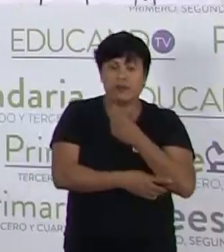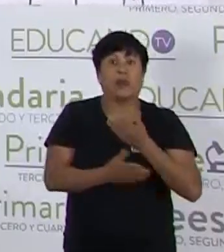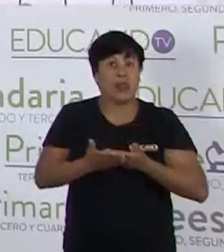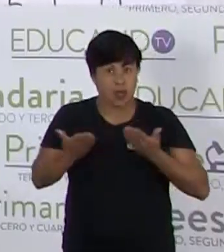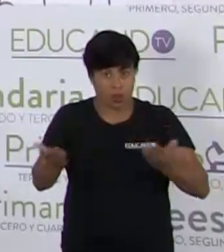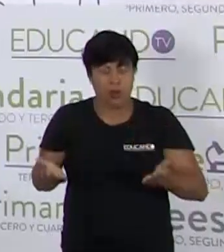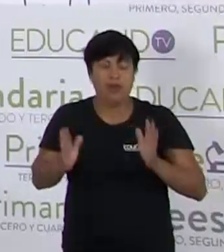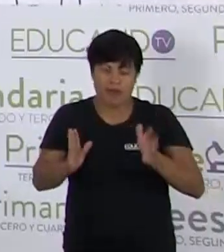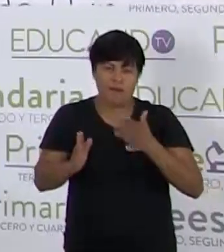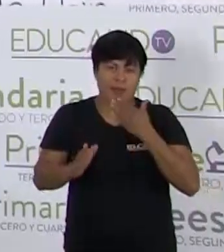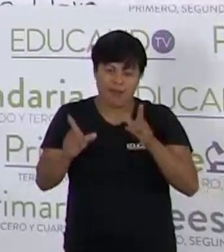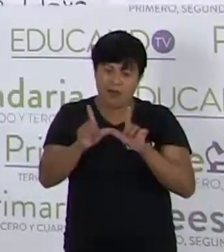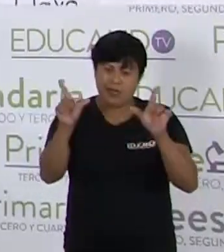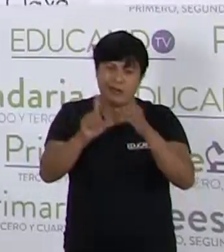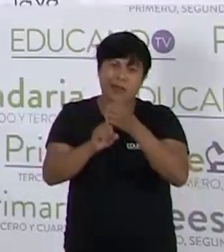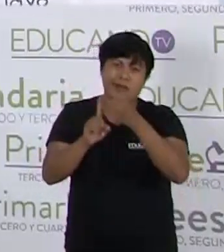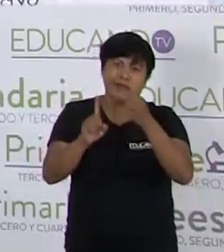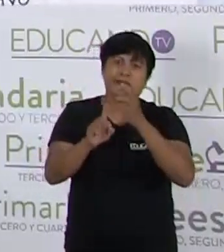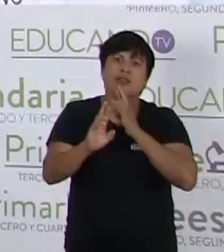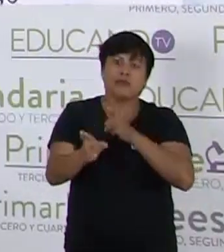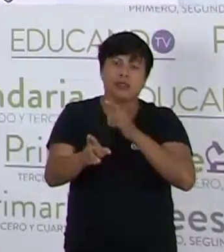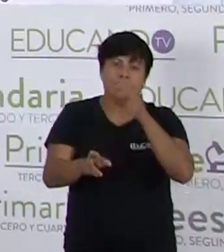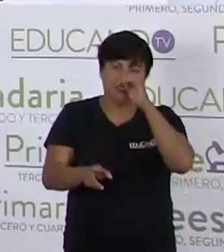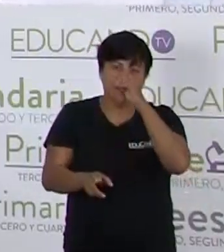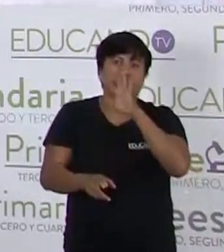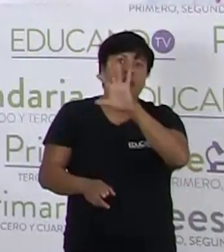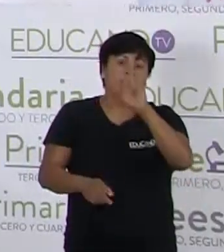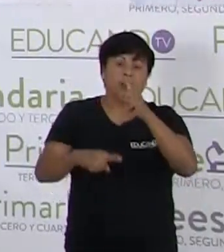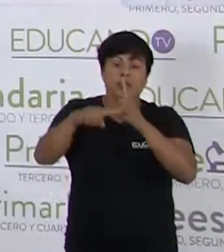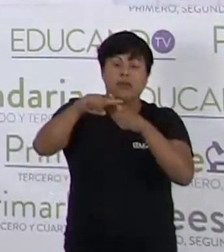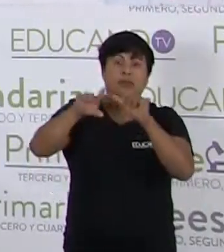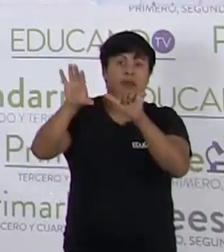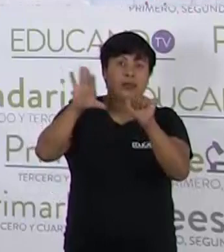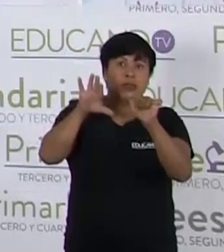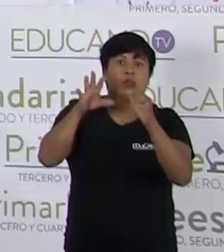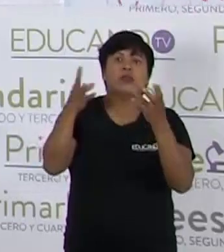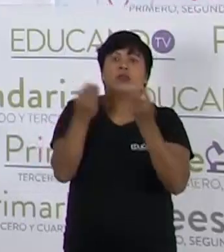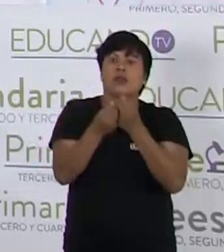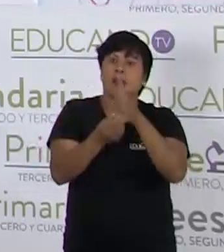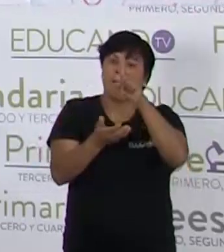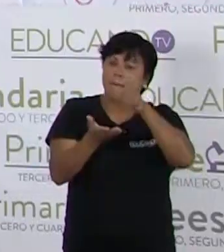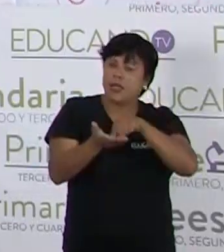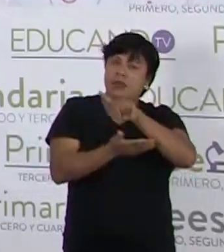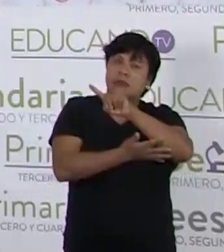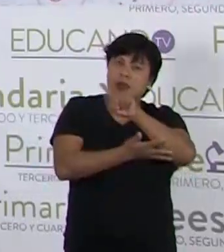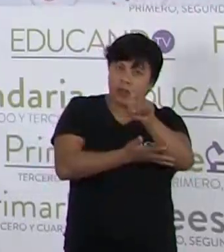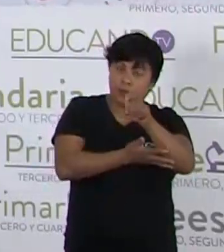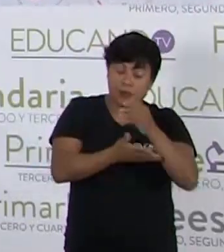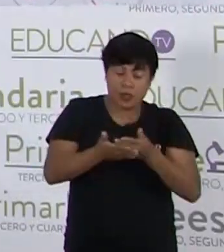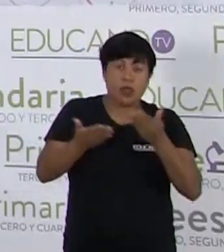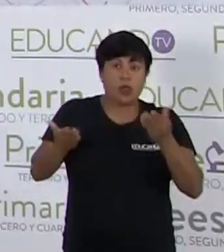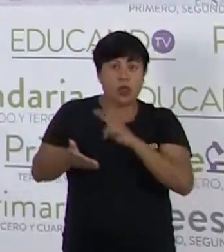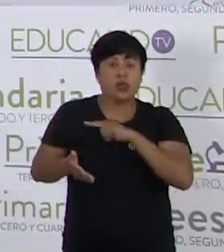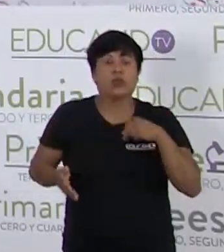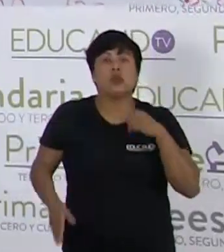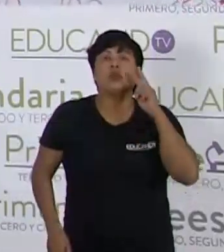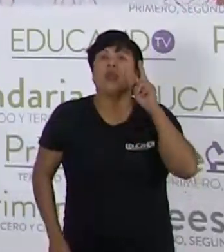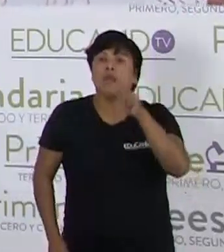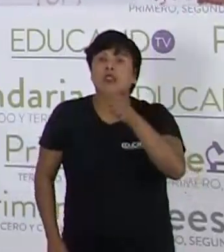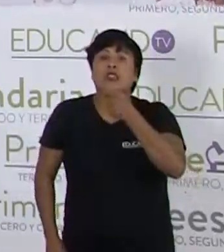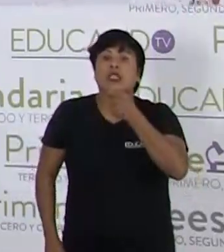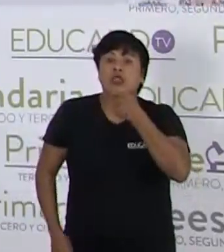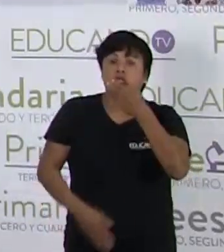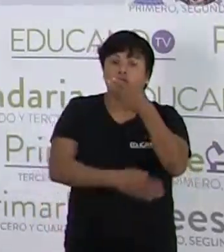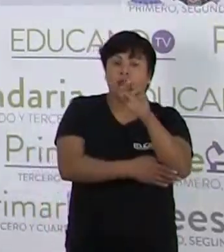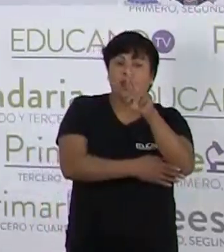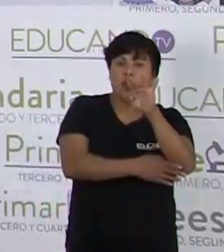sí ya está bien el resultado. 500 más 600 son 1,100. Ahora veamos en la Niños